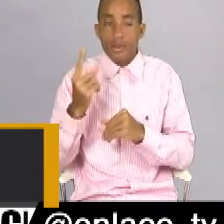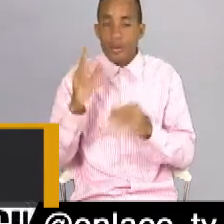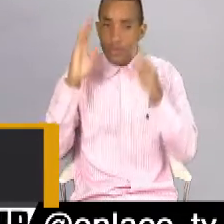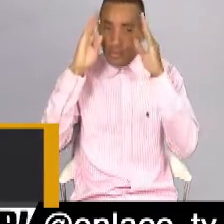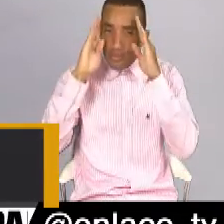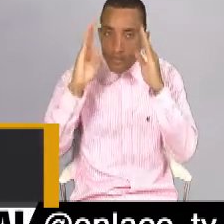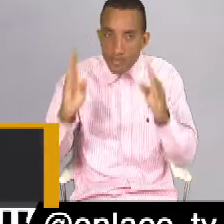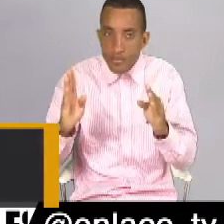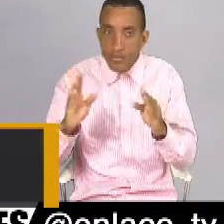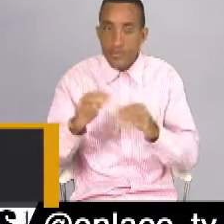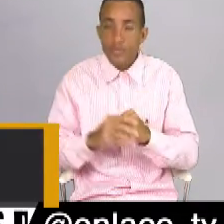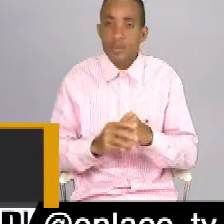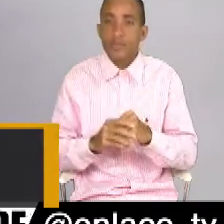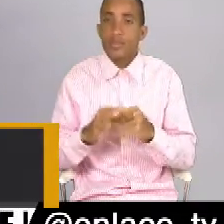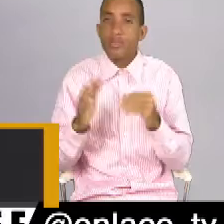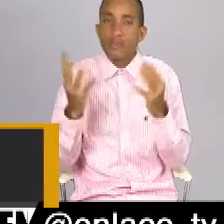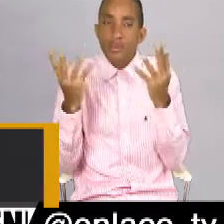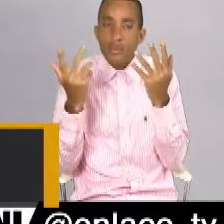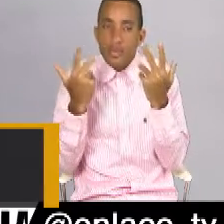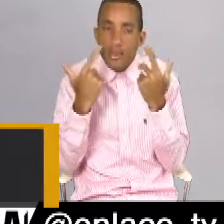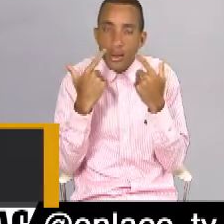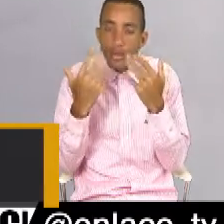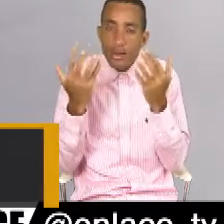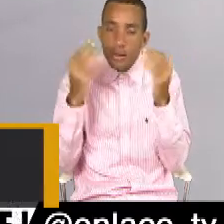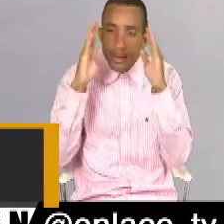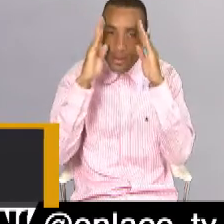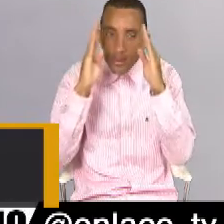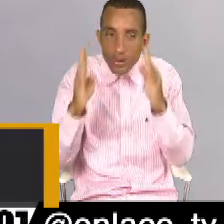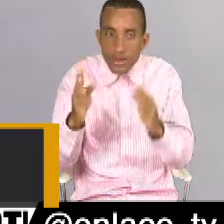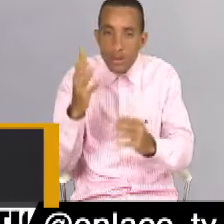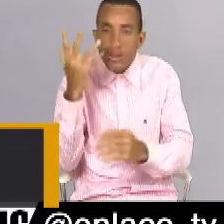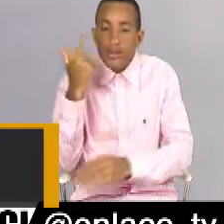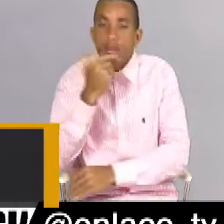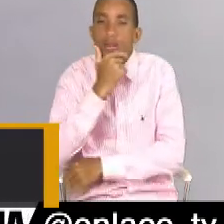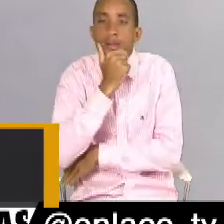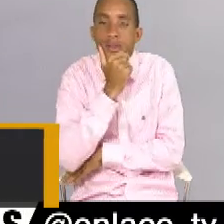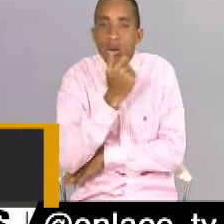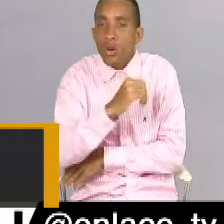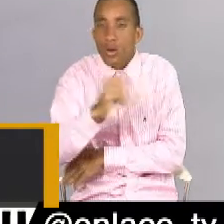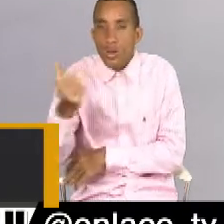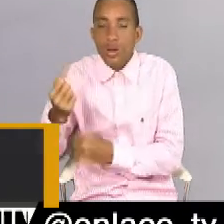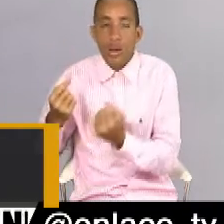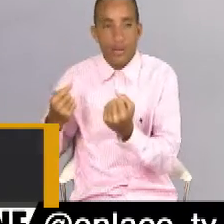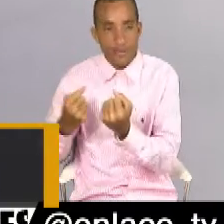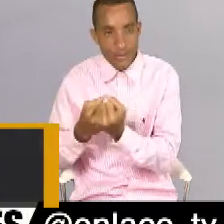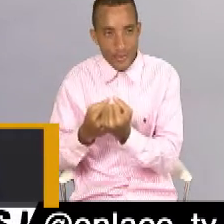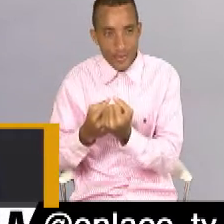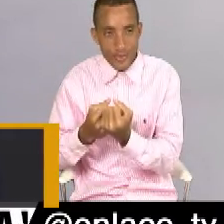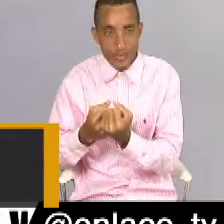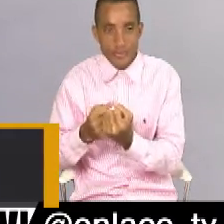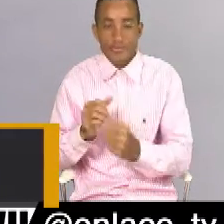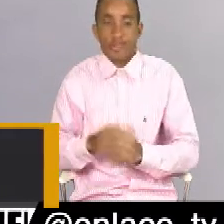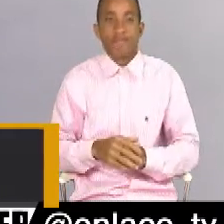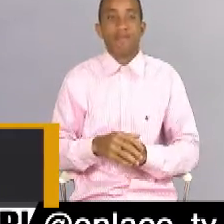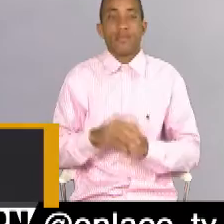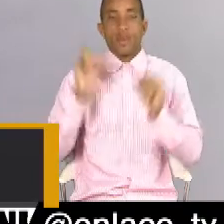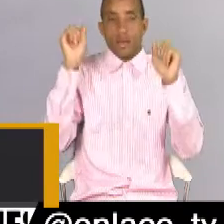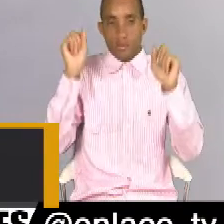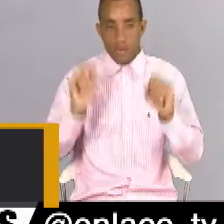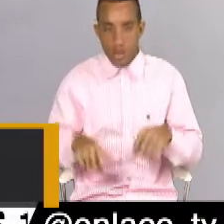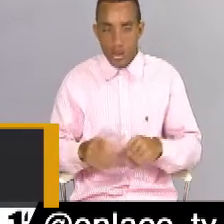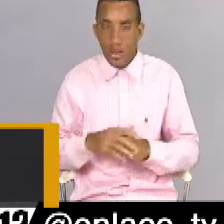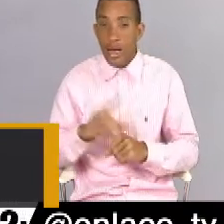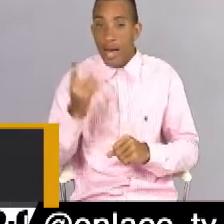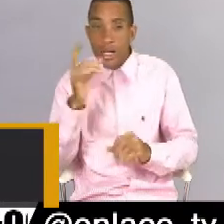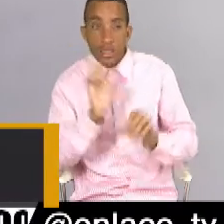un espacio de escucha y luego pasemos a otras redes de apoyo y que nos permitan, por supuesto, prevenir este